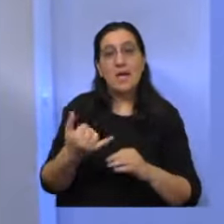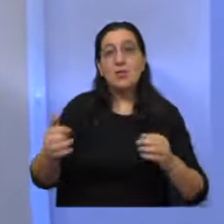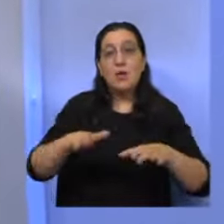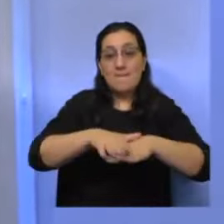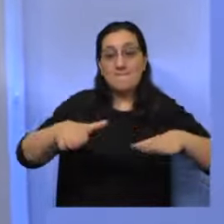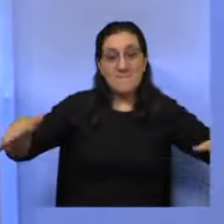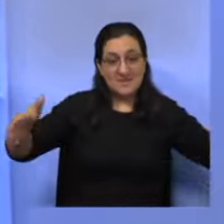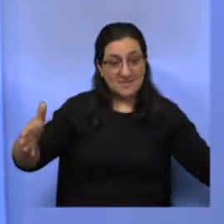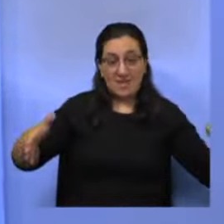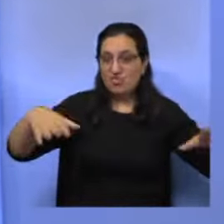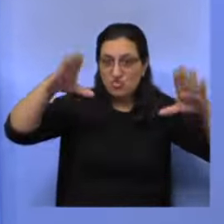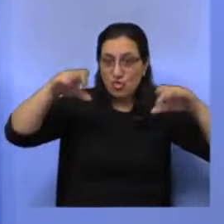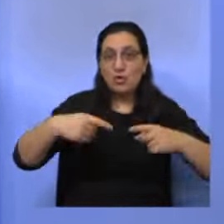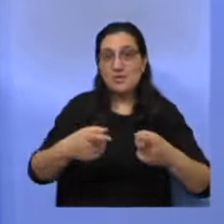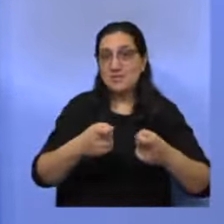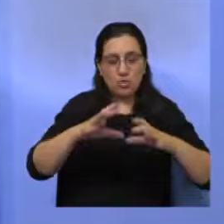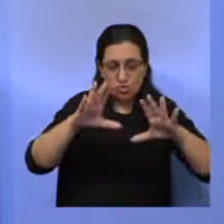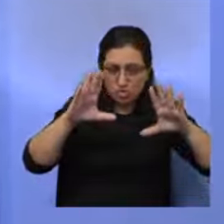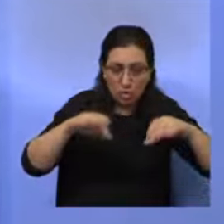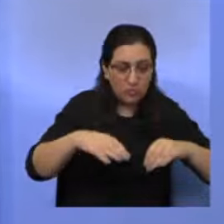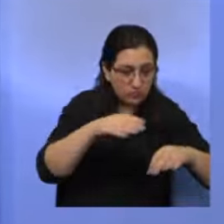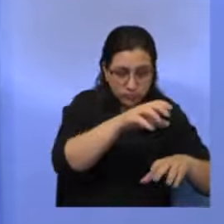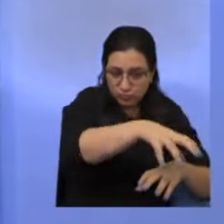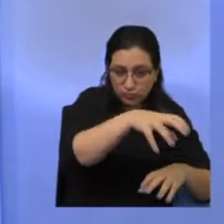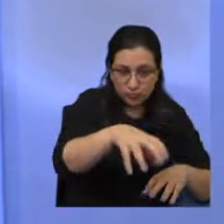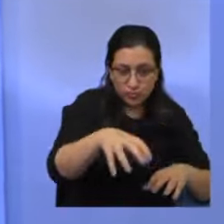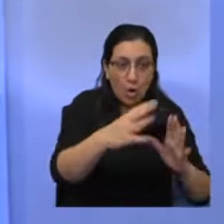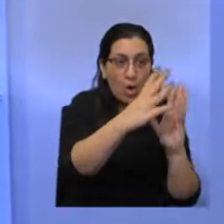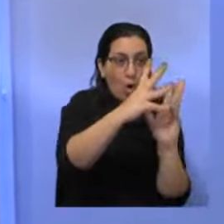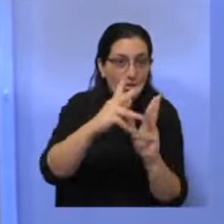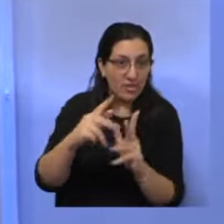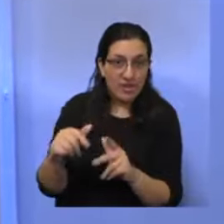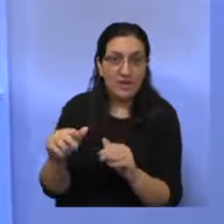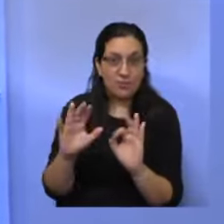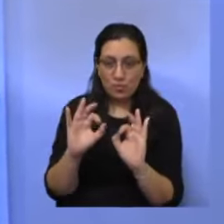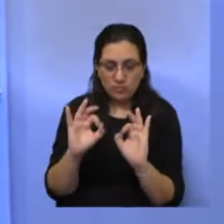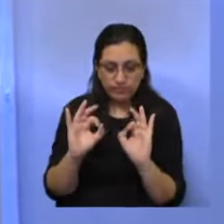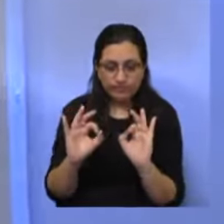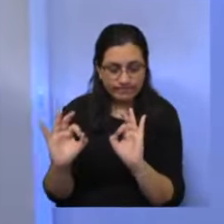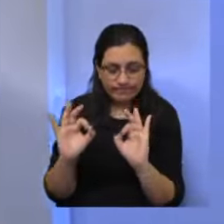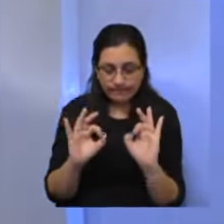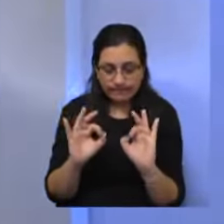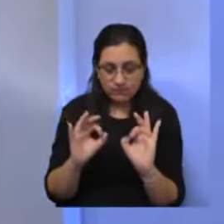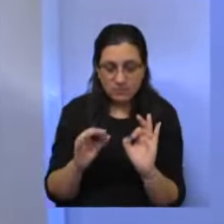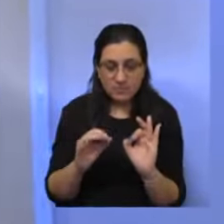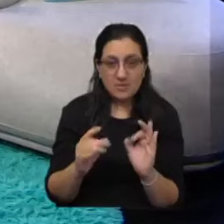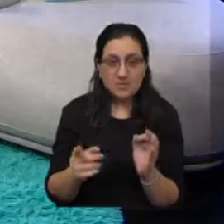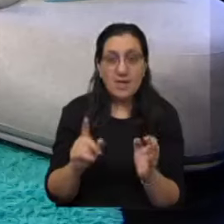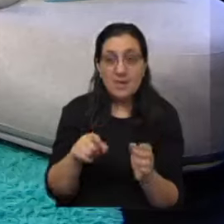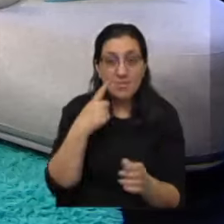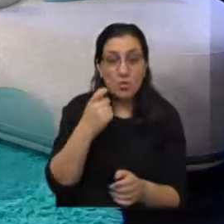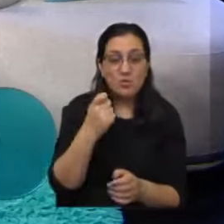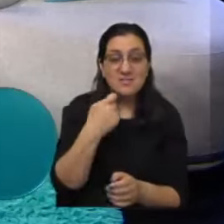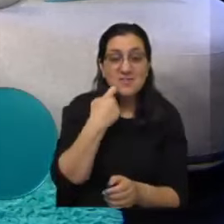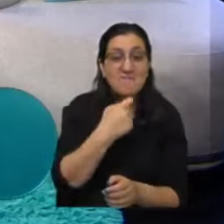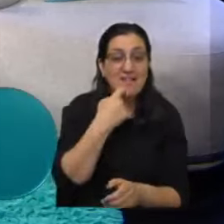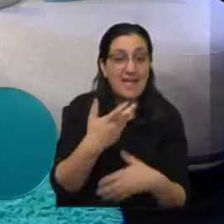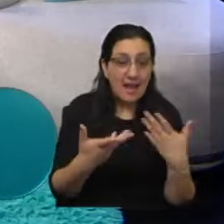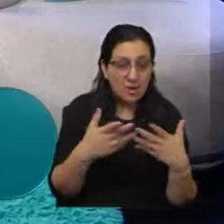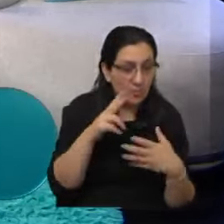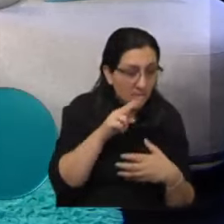todo lo que voy a precisar durante la obra y en un orden específico. Claro. Y que además me ayuda a darme cuenta si falta algo.